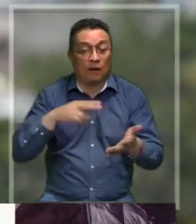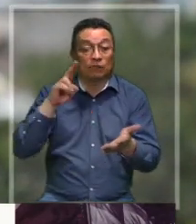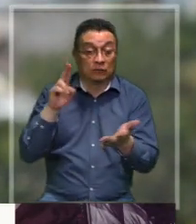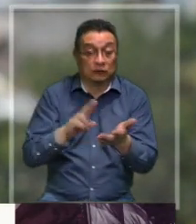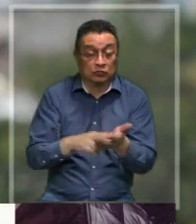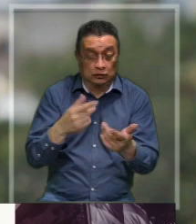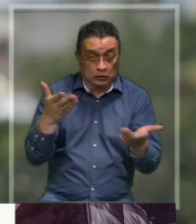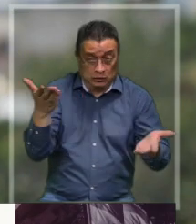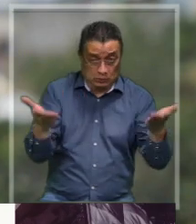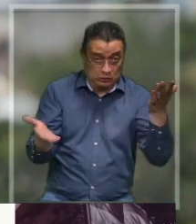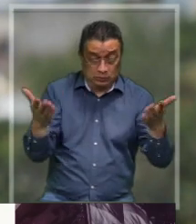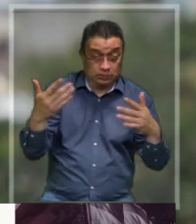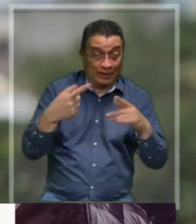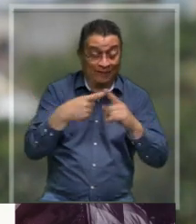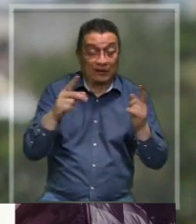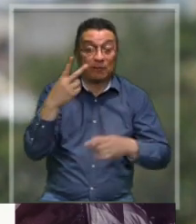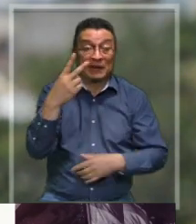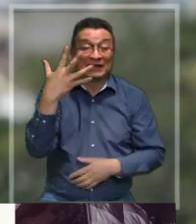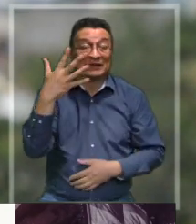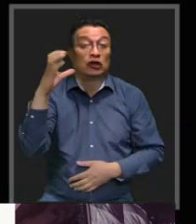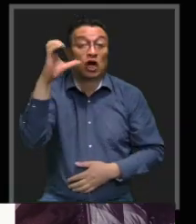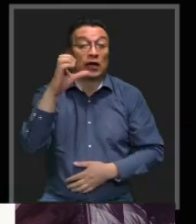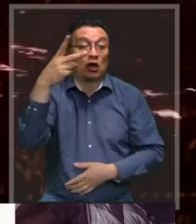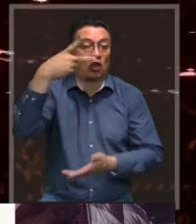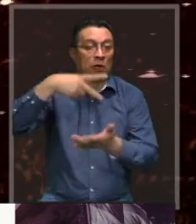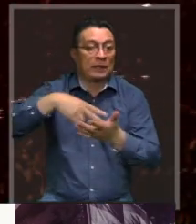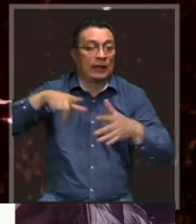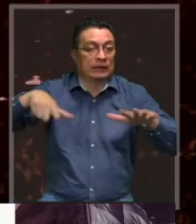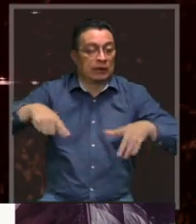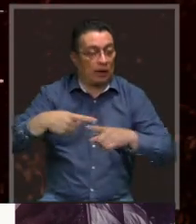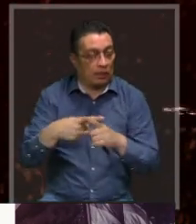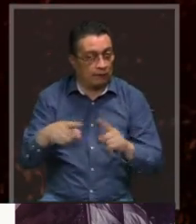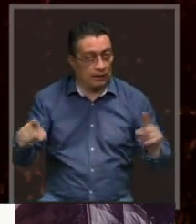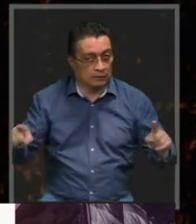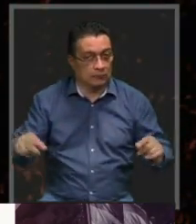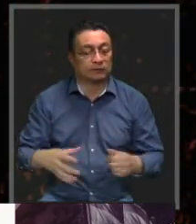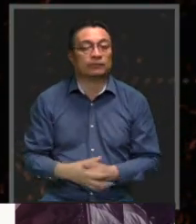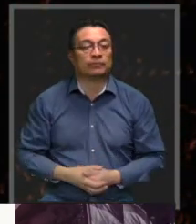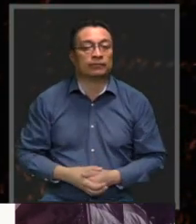a lo que significó el 25 de enero del 2017.